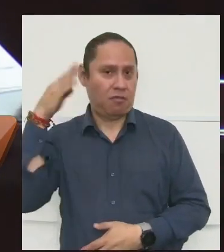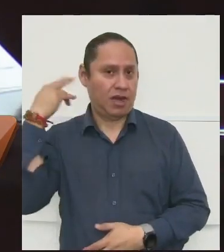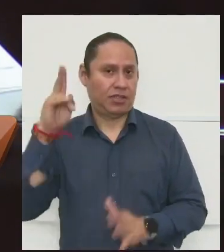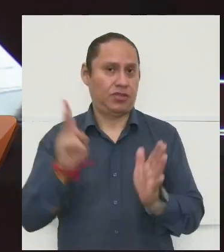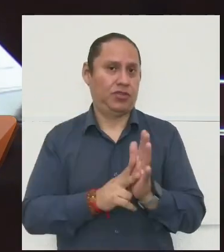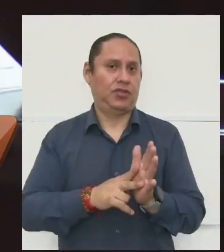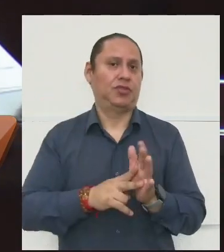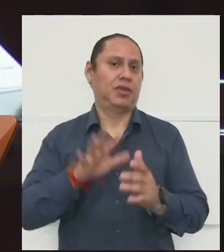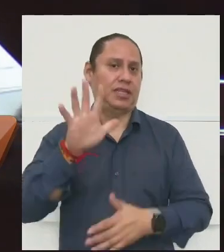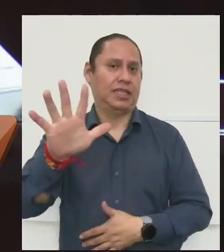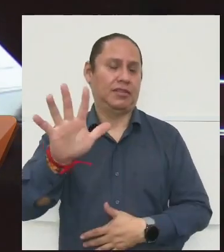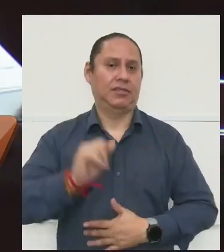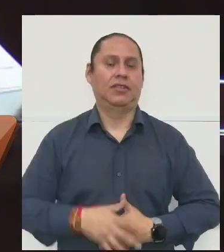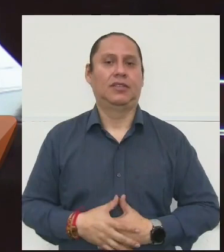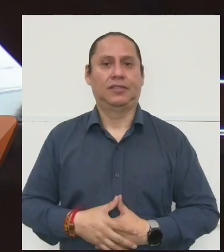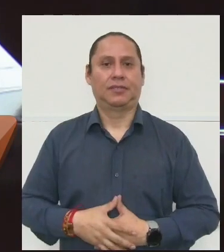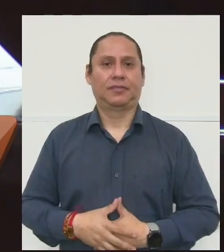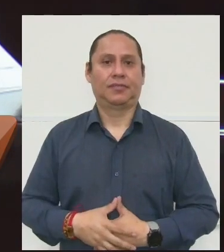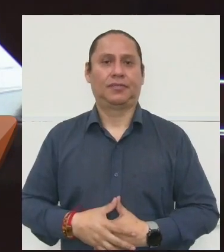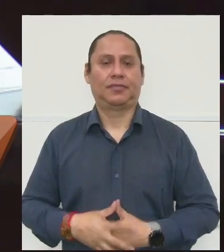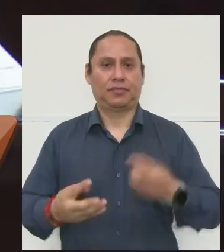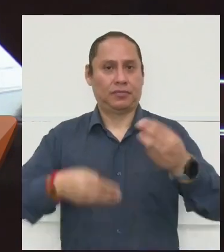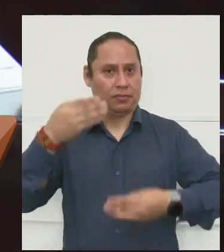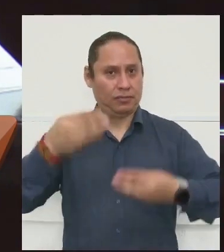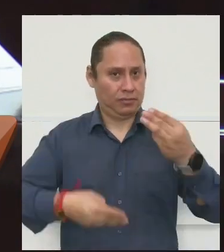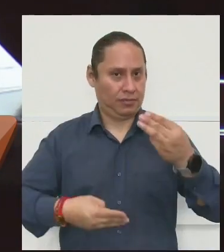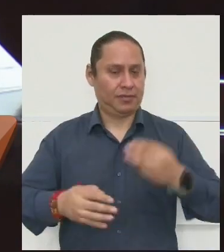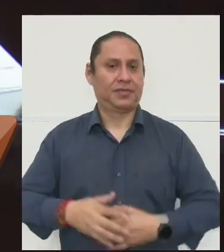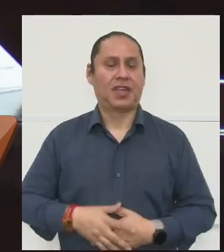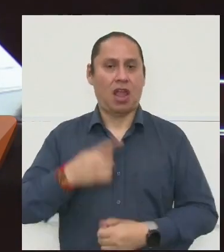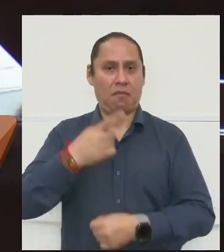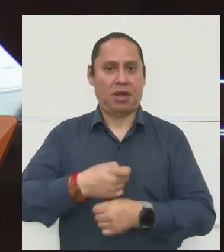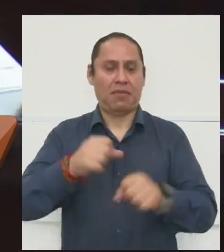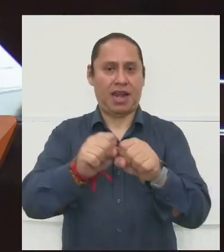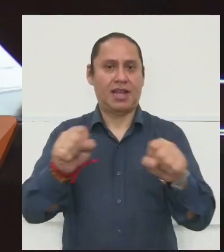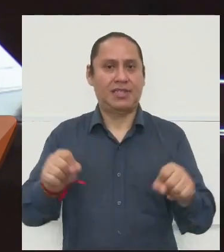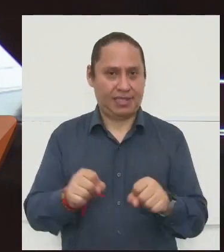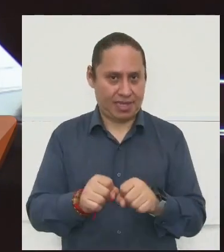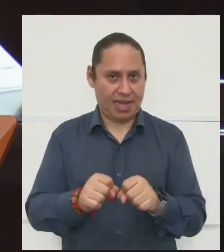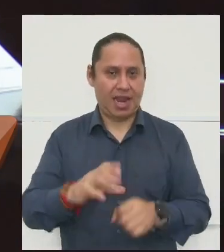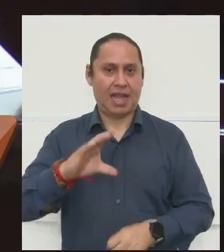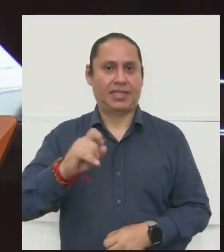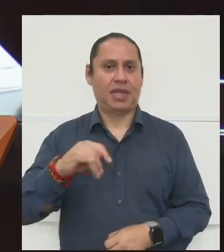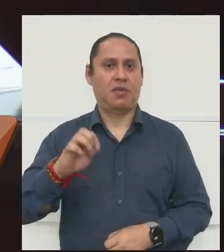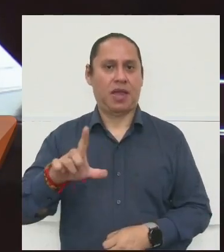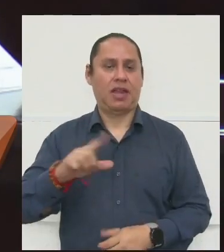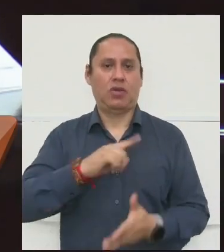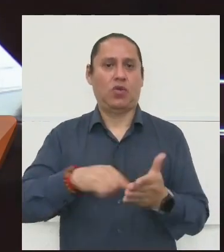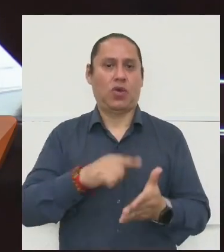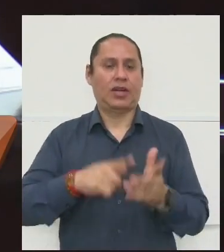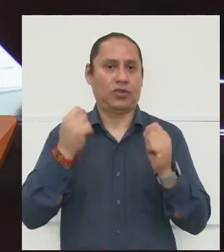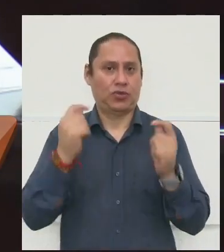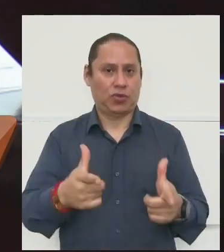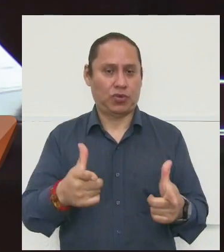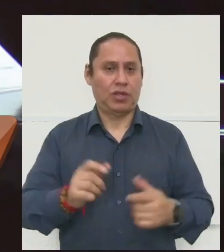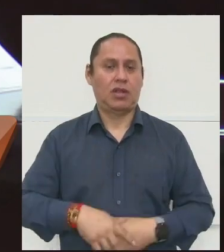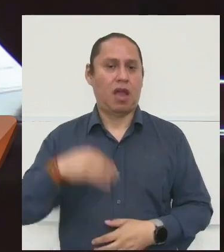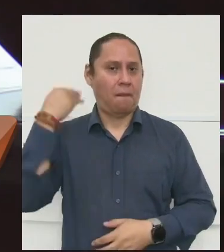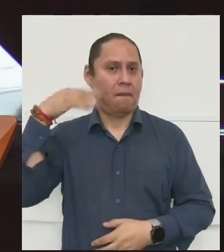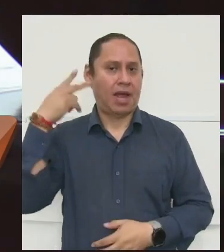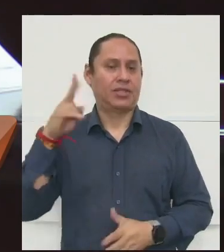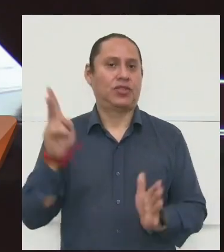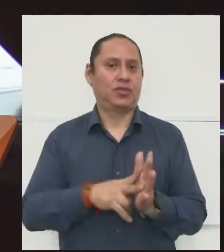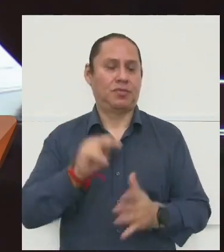de 2005 magistrado de la primera sala civil zona 1 tuxla de marzo